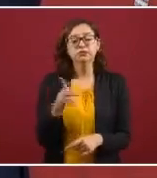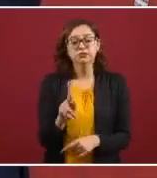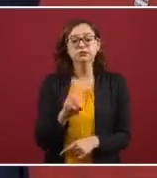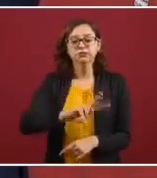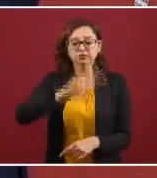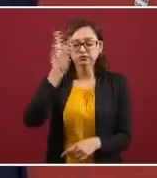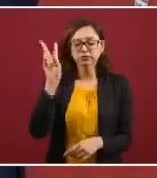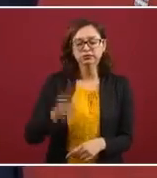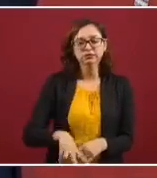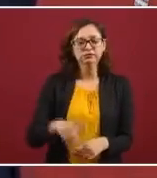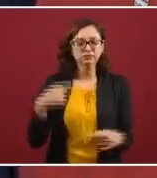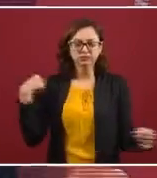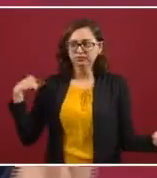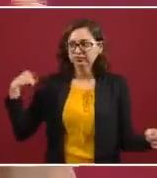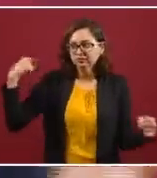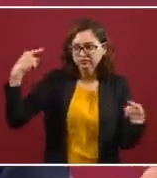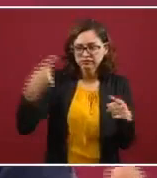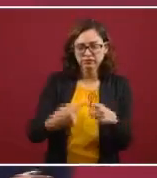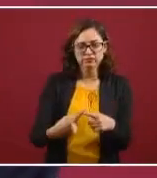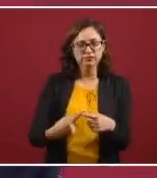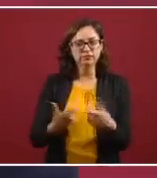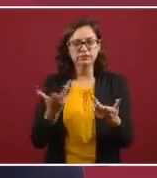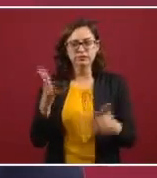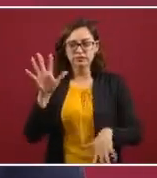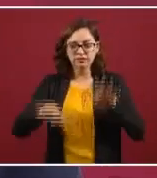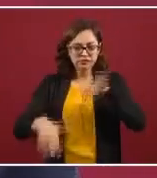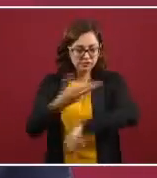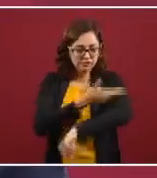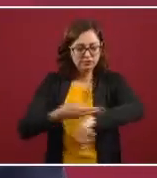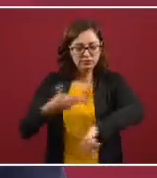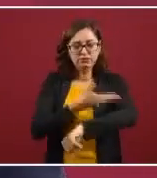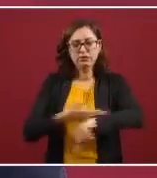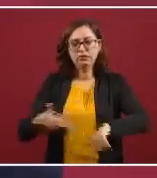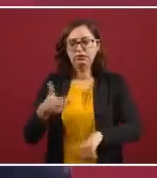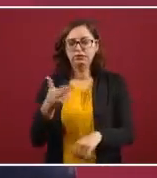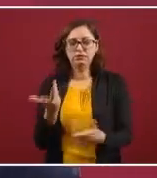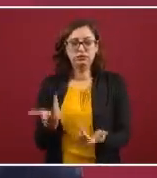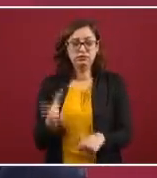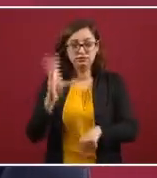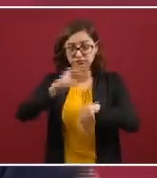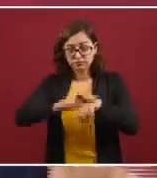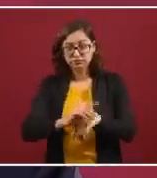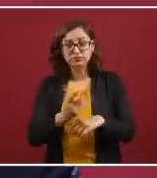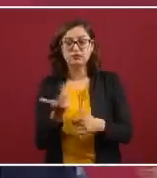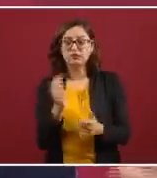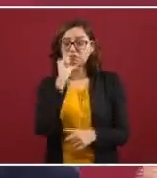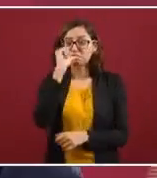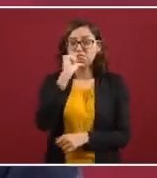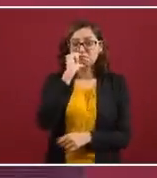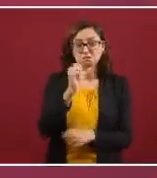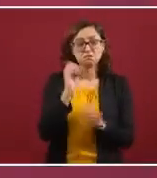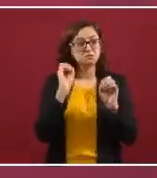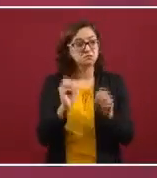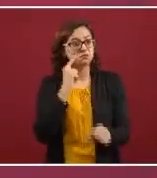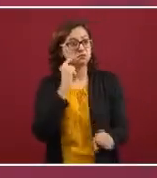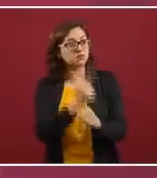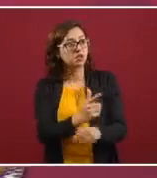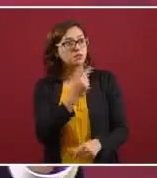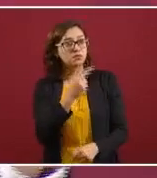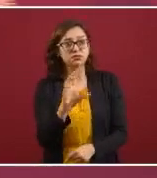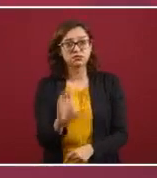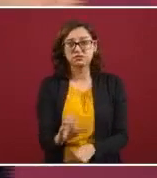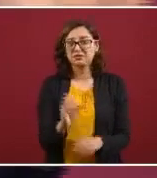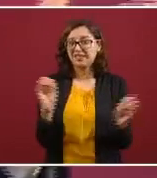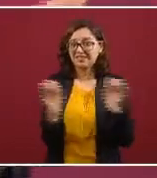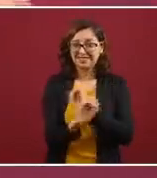indolencia que no se tenía, en algunos casos, trámites tan sencillos como un permiso de demolición o un dictamen de protección civil,